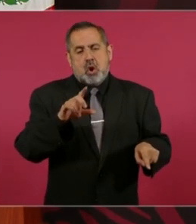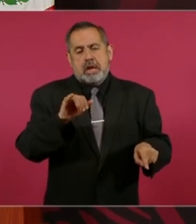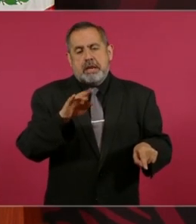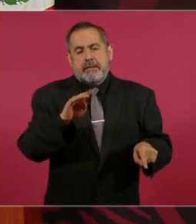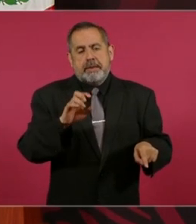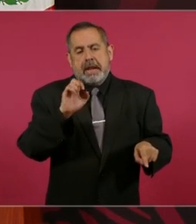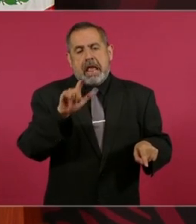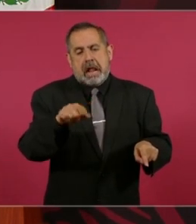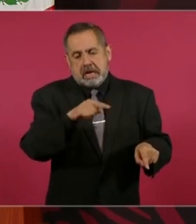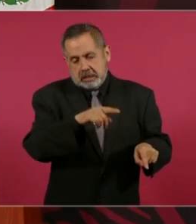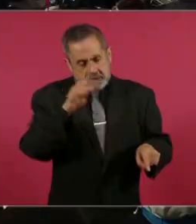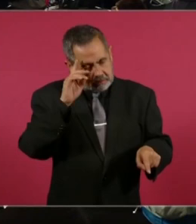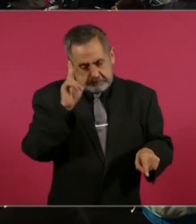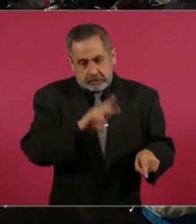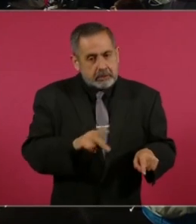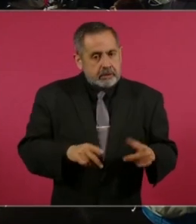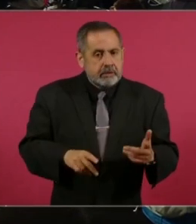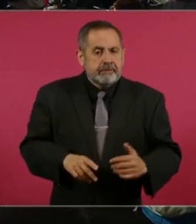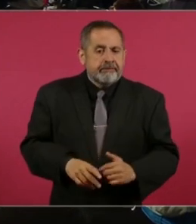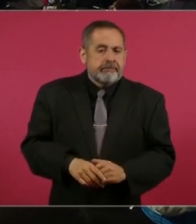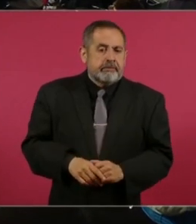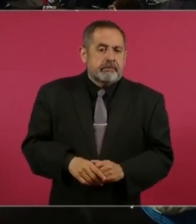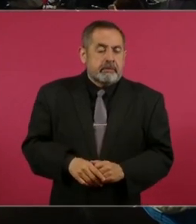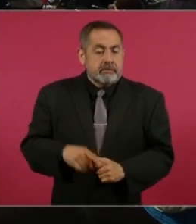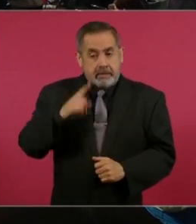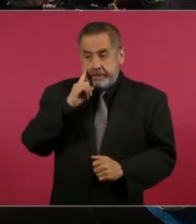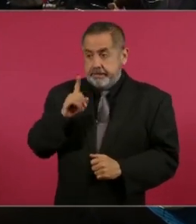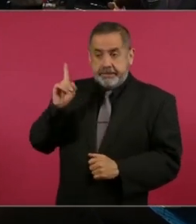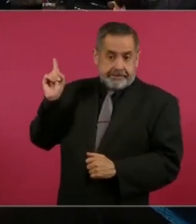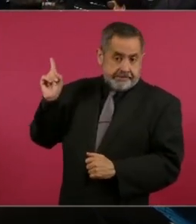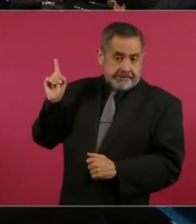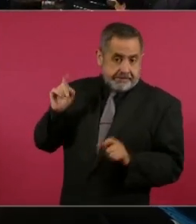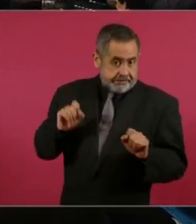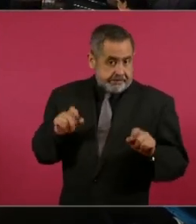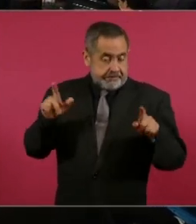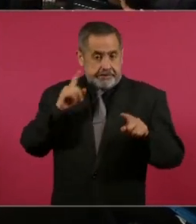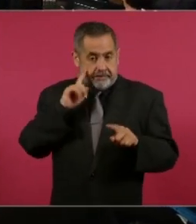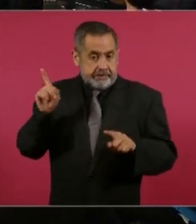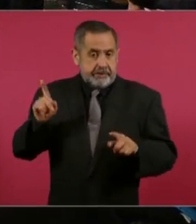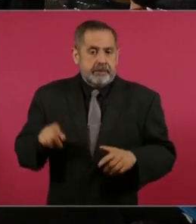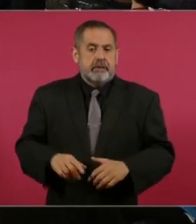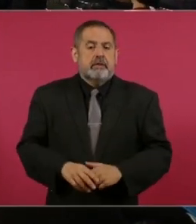del periodo neoliberal. Pero esto es